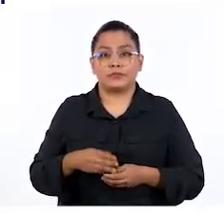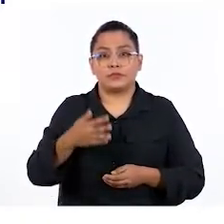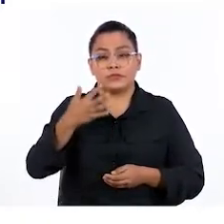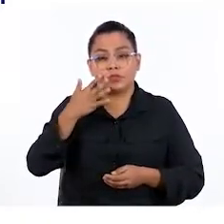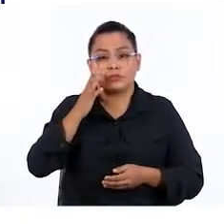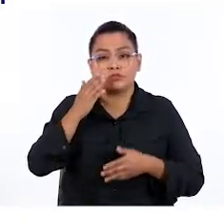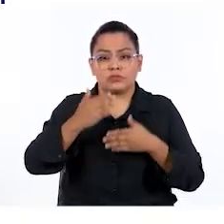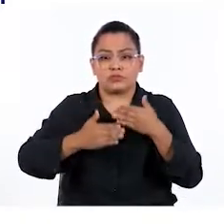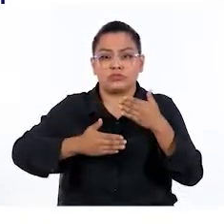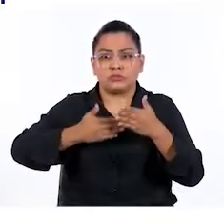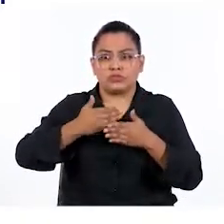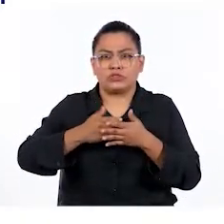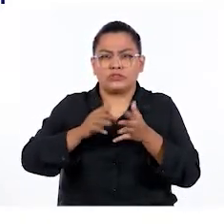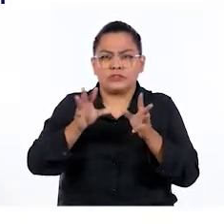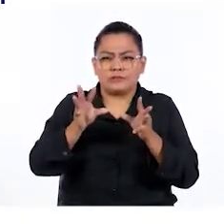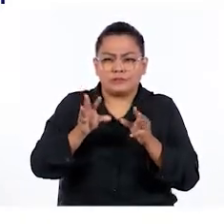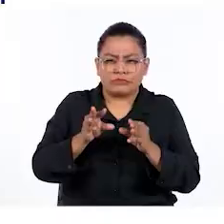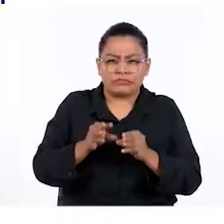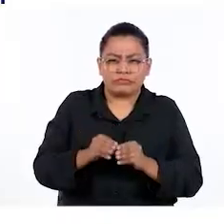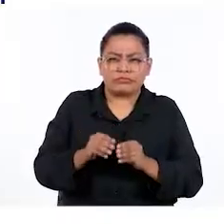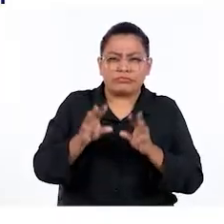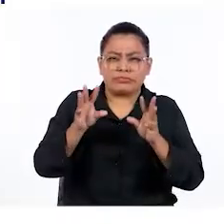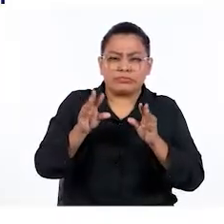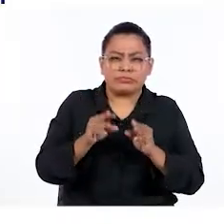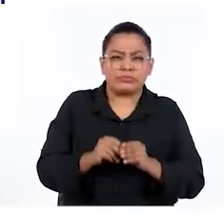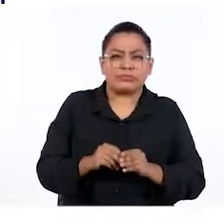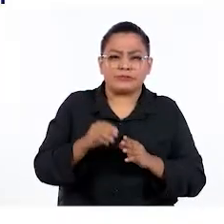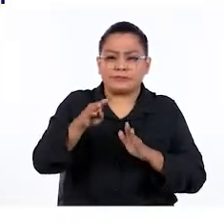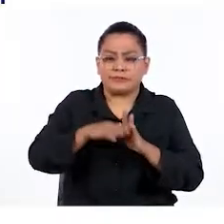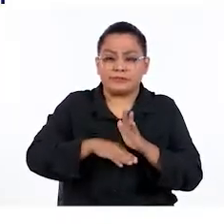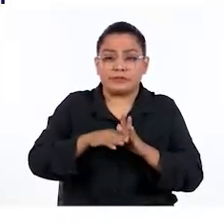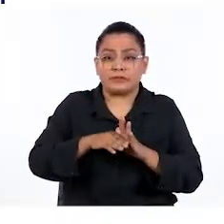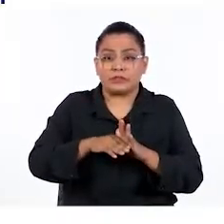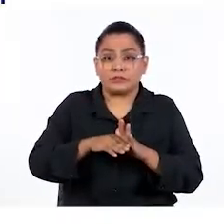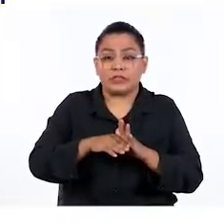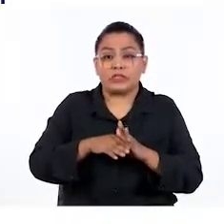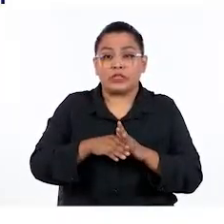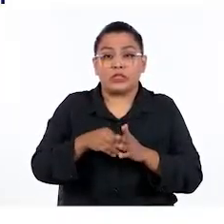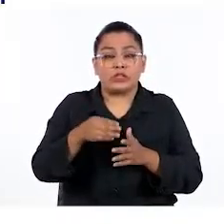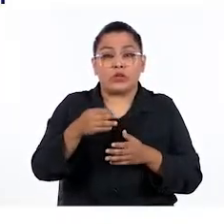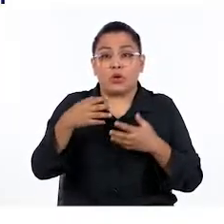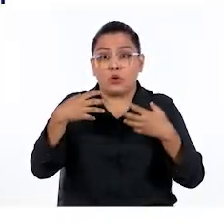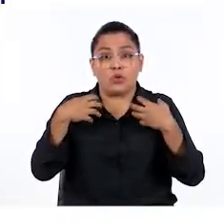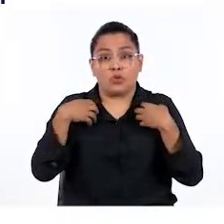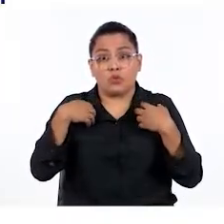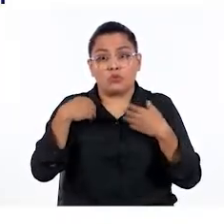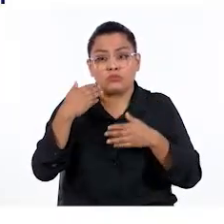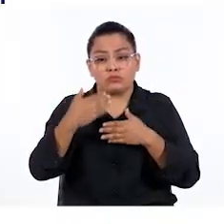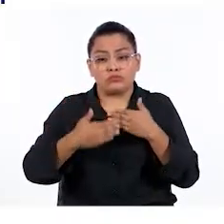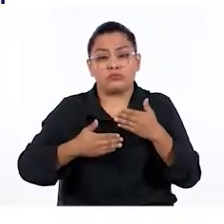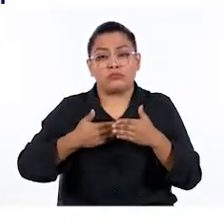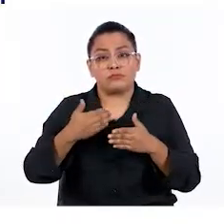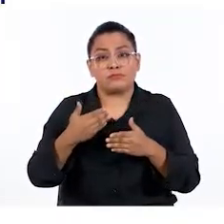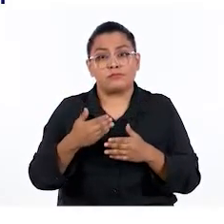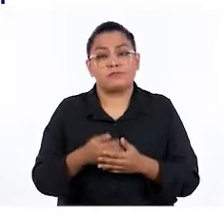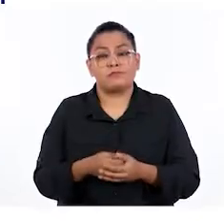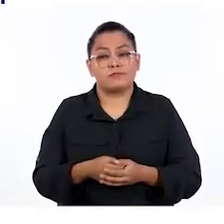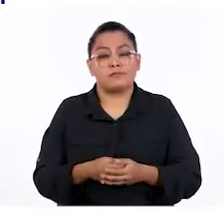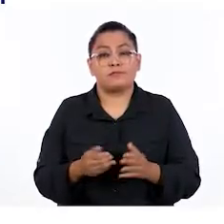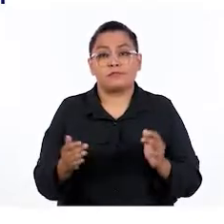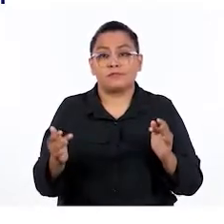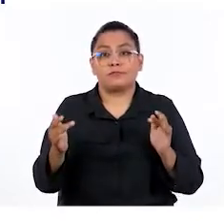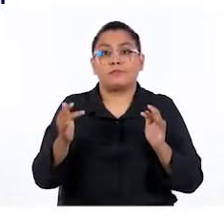un proceso que también ocurre en ausencia de organismos vivos. Hay algunos procesos que involucran